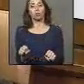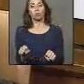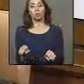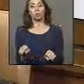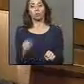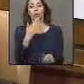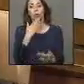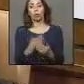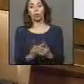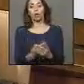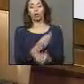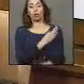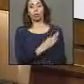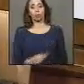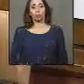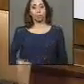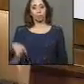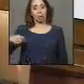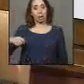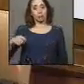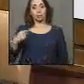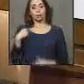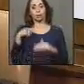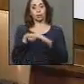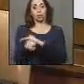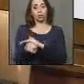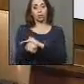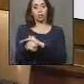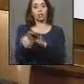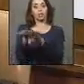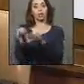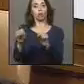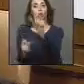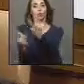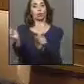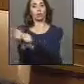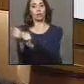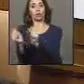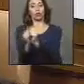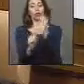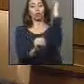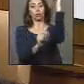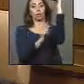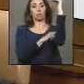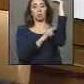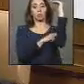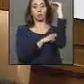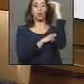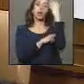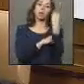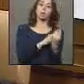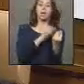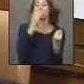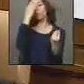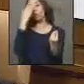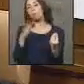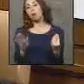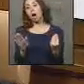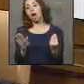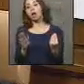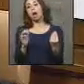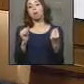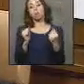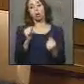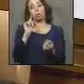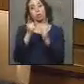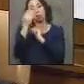día en que los parlamentarios nos involucremos en los acuerdos de los trabajadores con sus empleadores, para bien o para mal, porque también puede ser